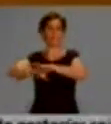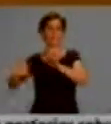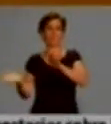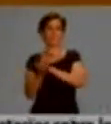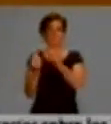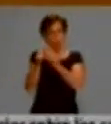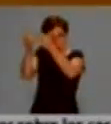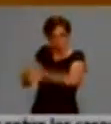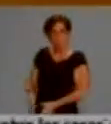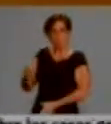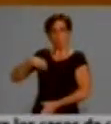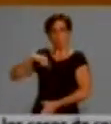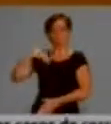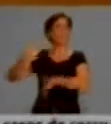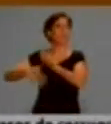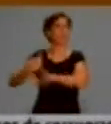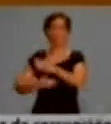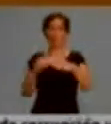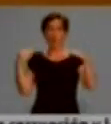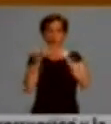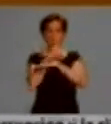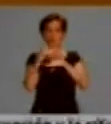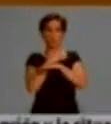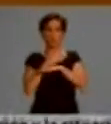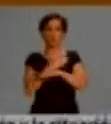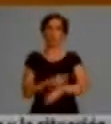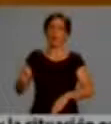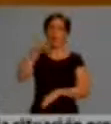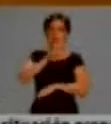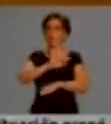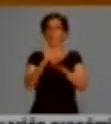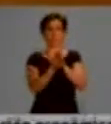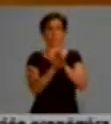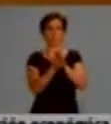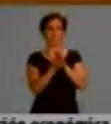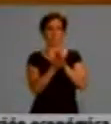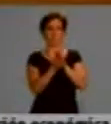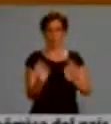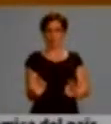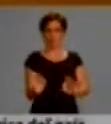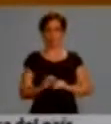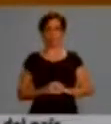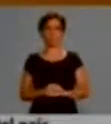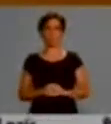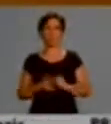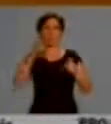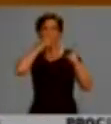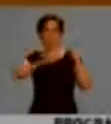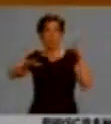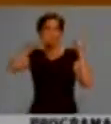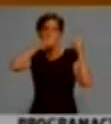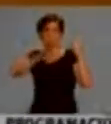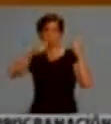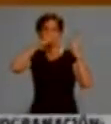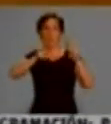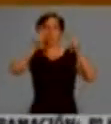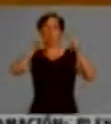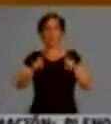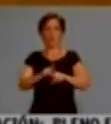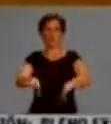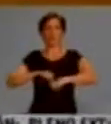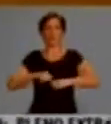en octubre de ese mismo año ratifica el archivo. Cuando, tras varios recursos sobre la competencia del